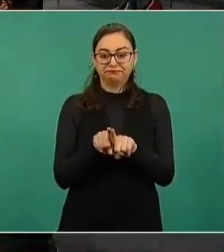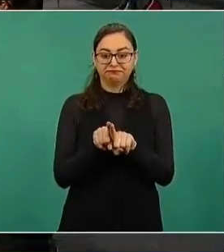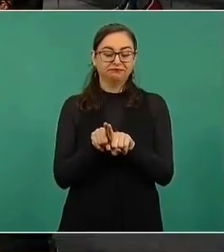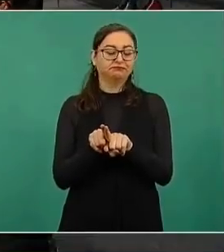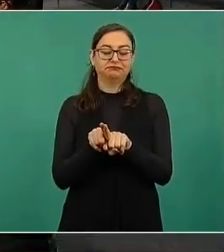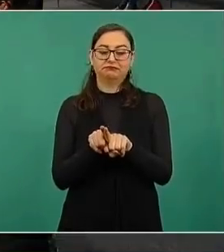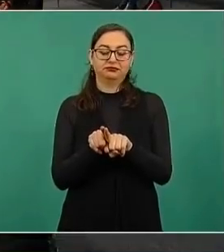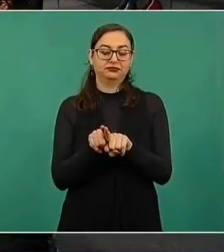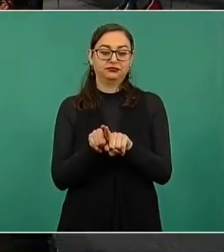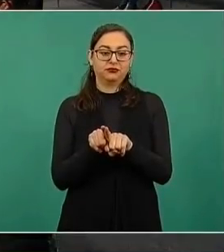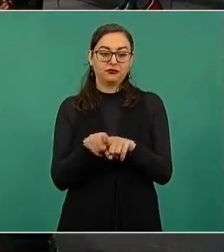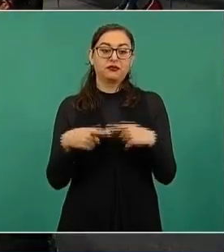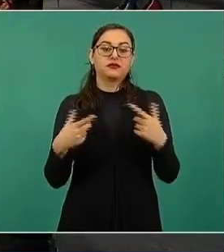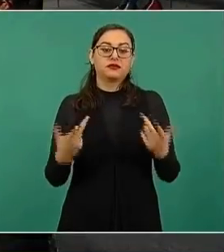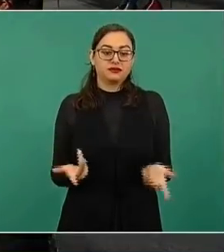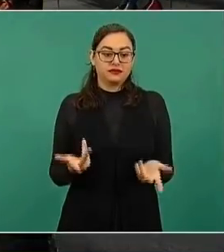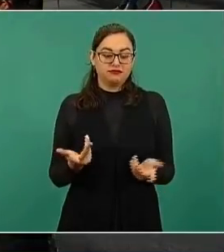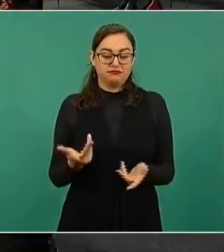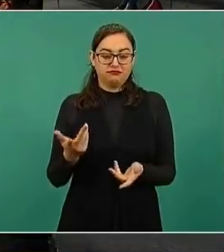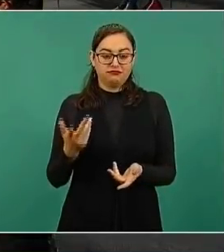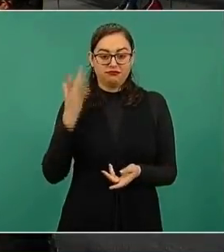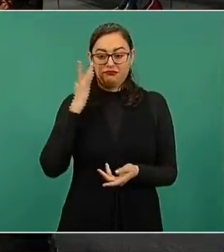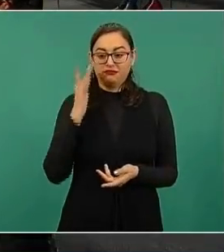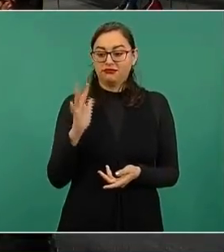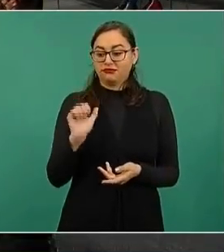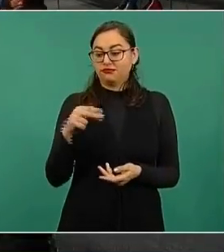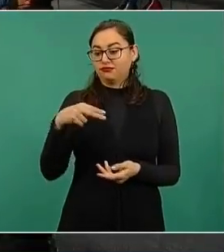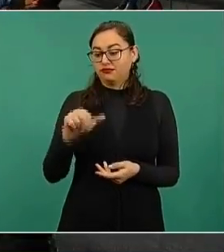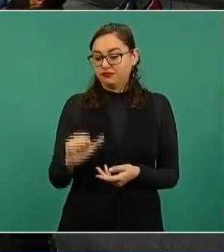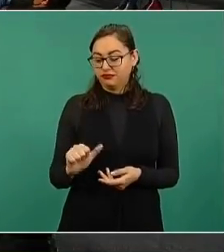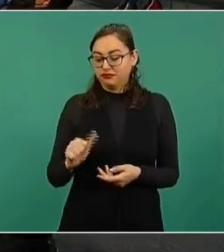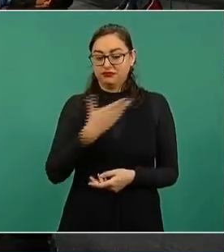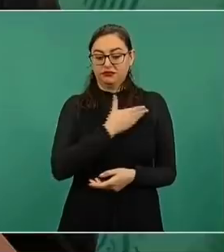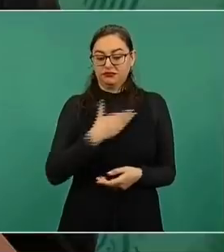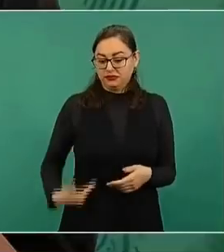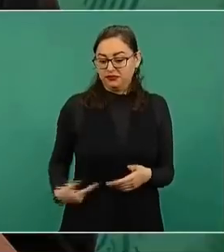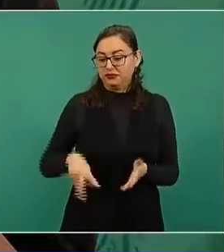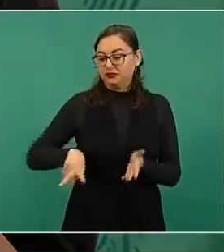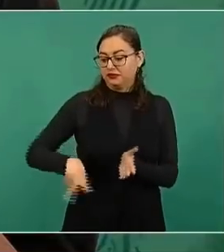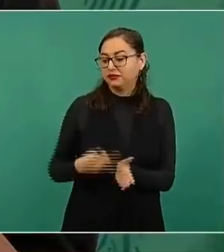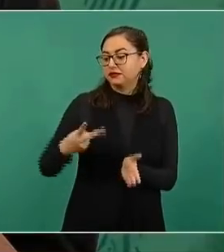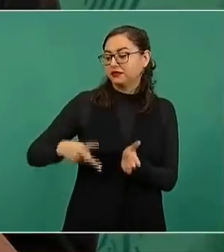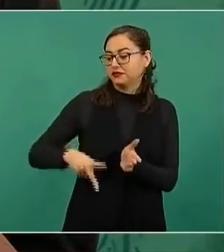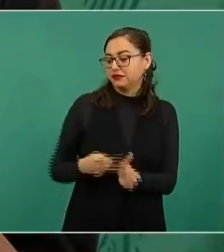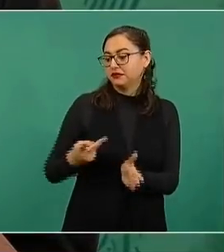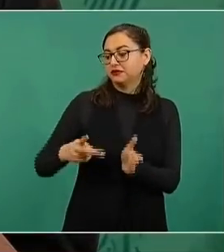Imagínense, Santana, 11 veces presidente,